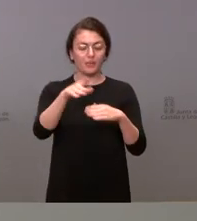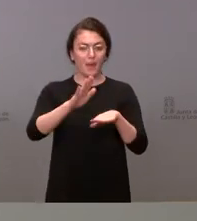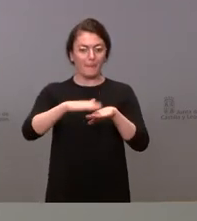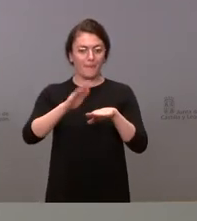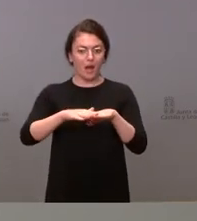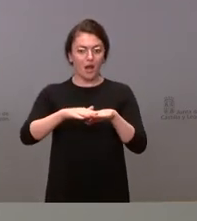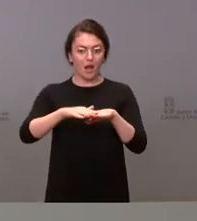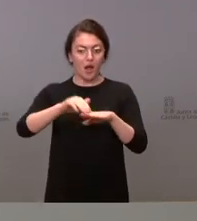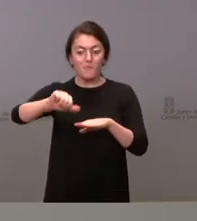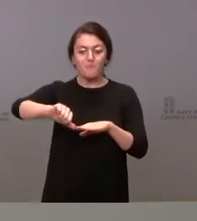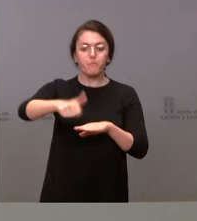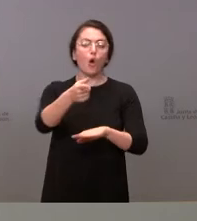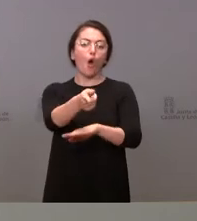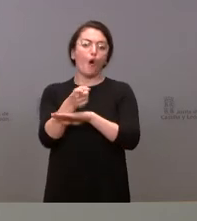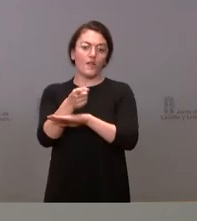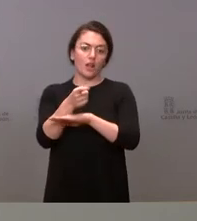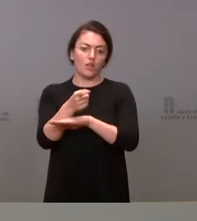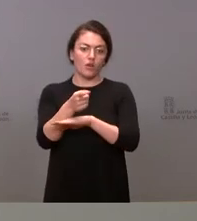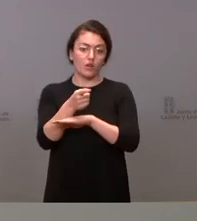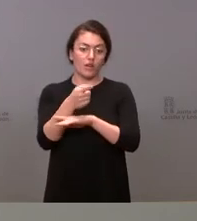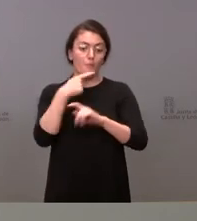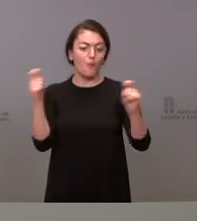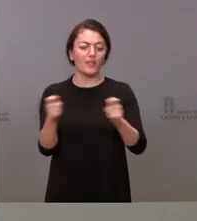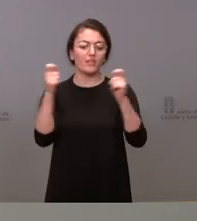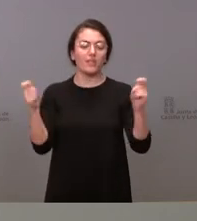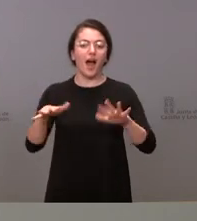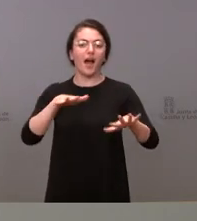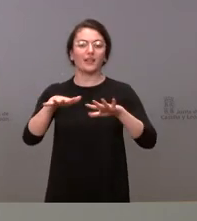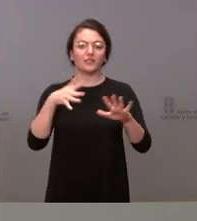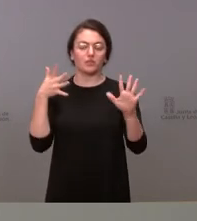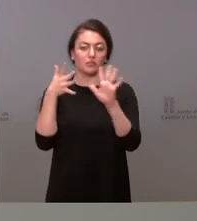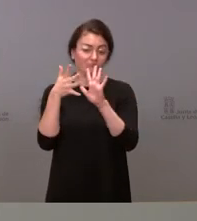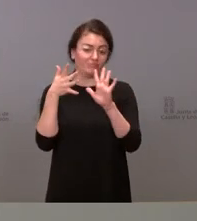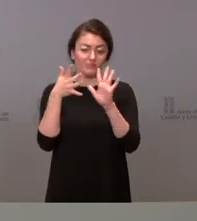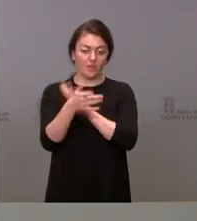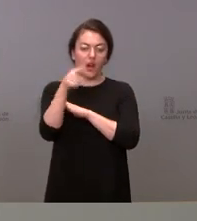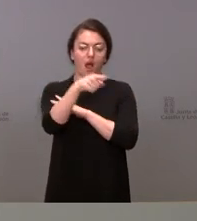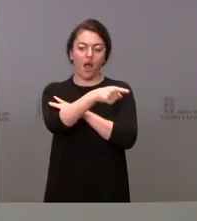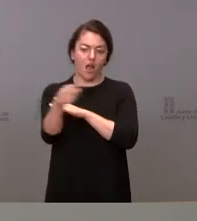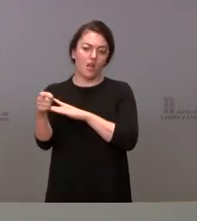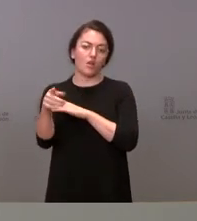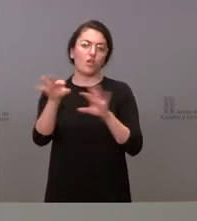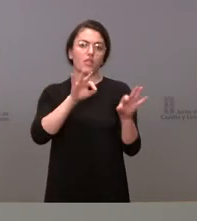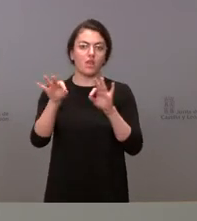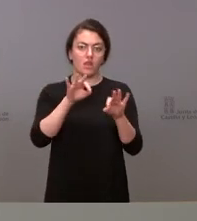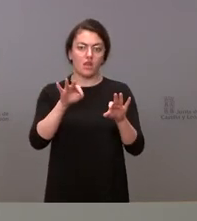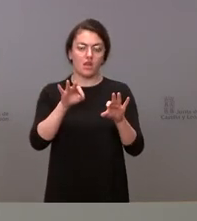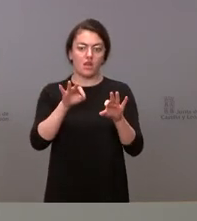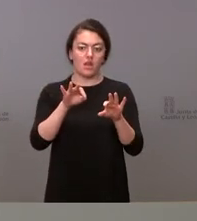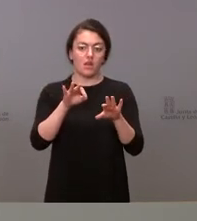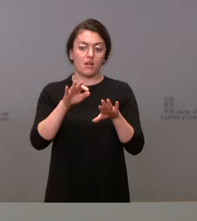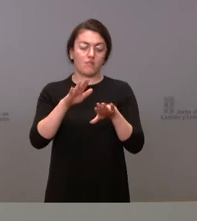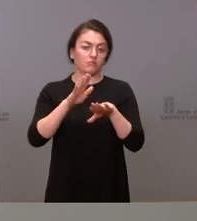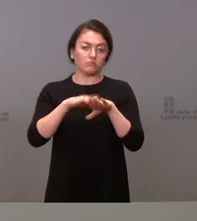vigor de estas obligaciones de publicidad activa, que en su mayor parte serán las que ellos mismos decidan de cara o con respecto a sus